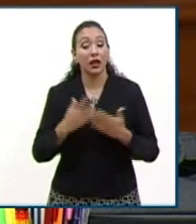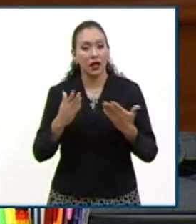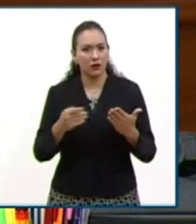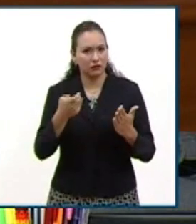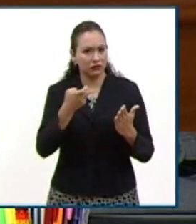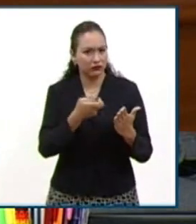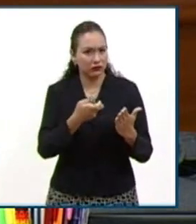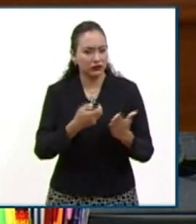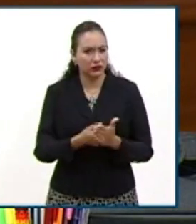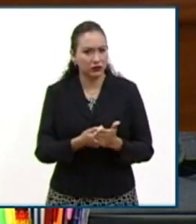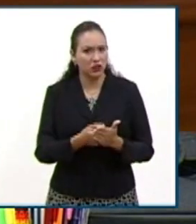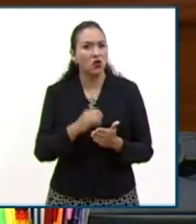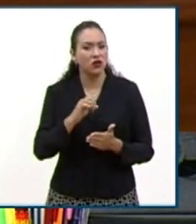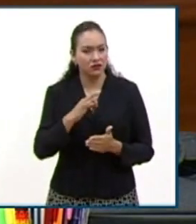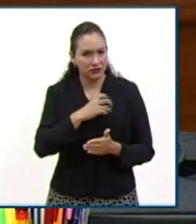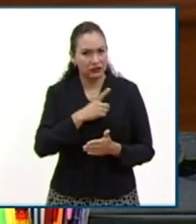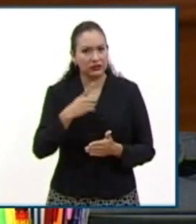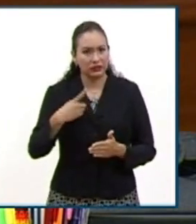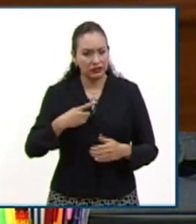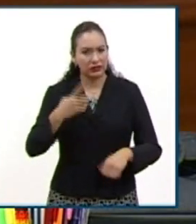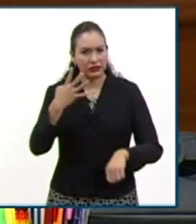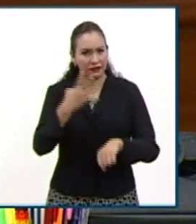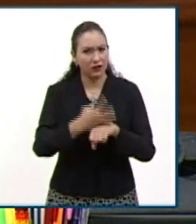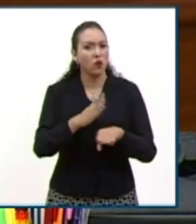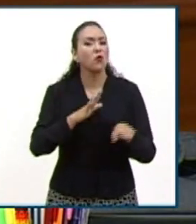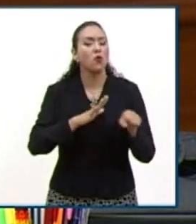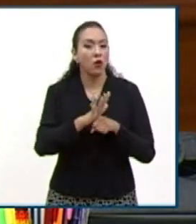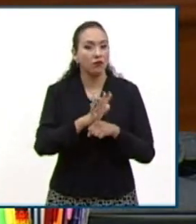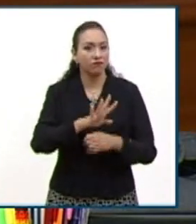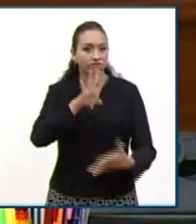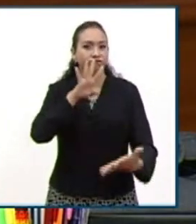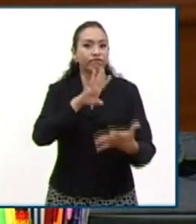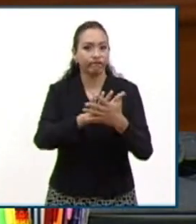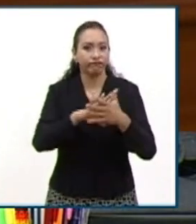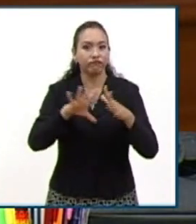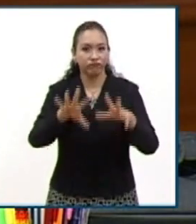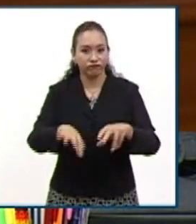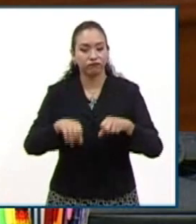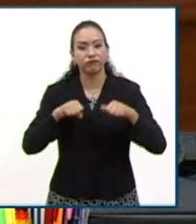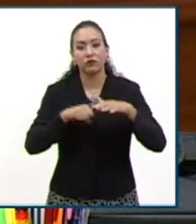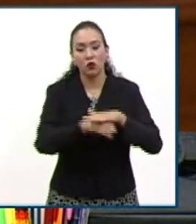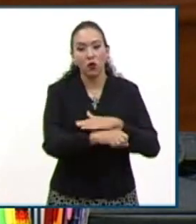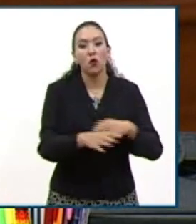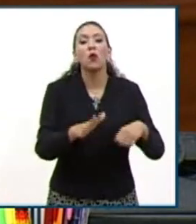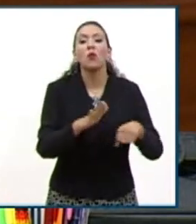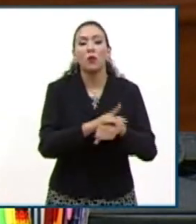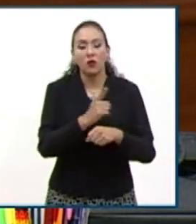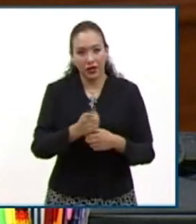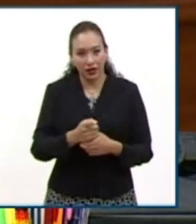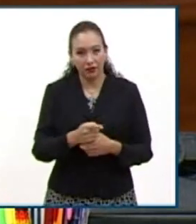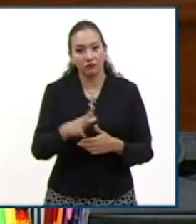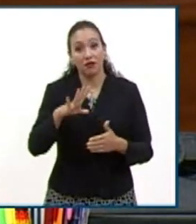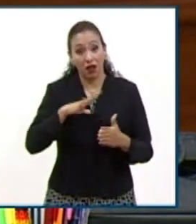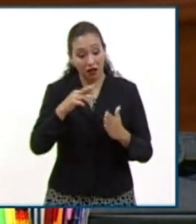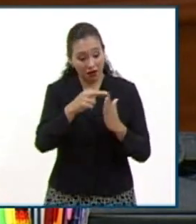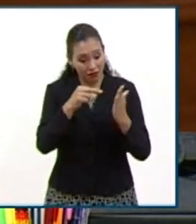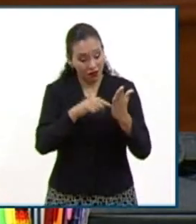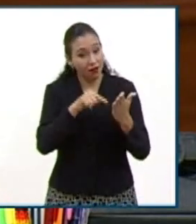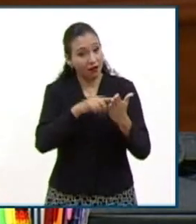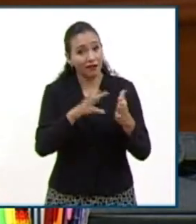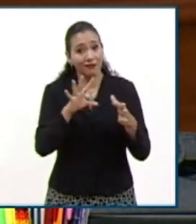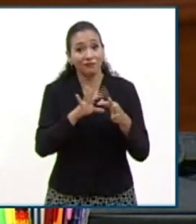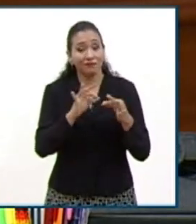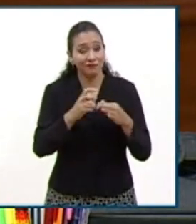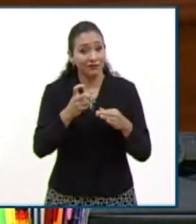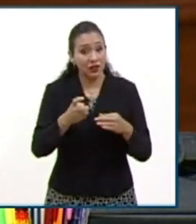implica imponer una sanción adicional al tipo penal básico cuando el encubrimiento se relacione con los delitos mencionados, por